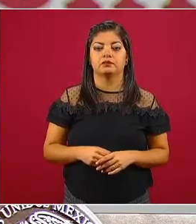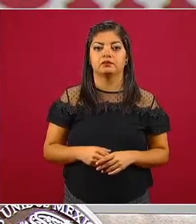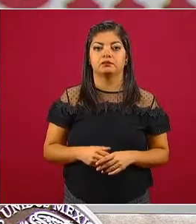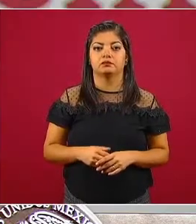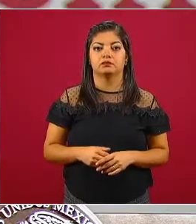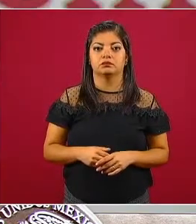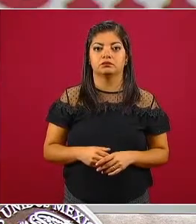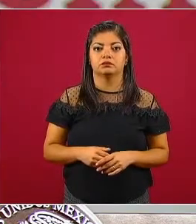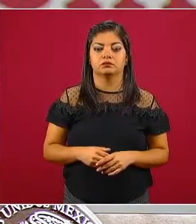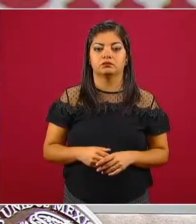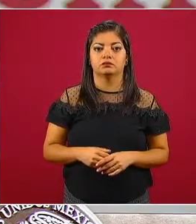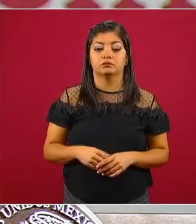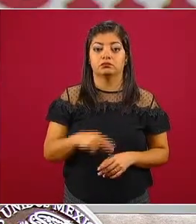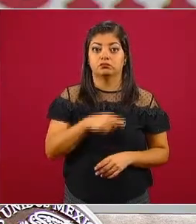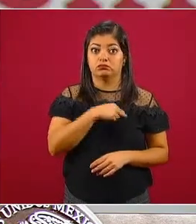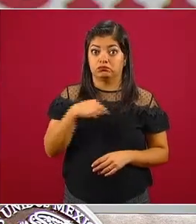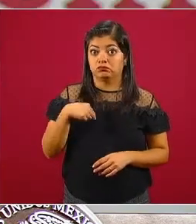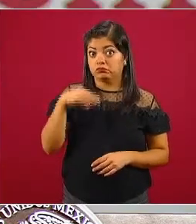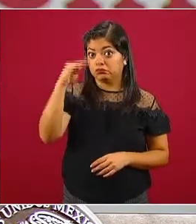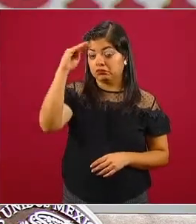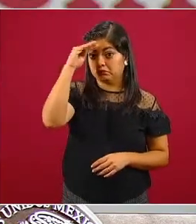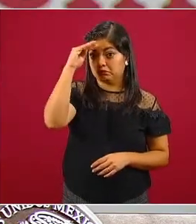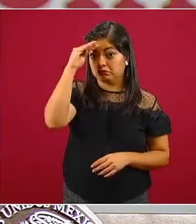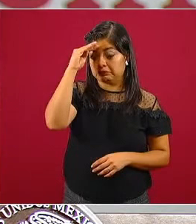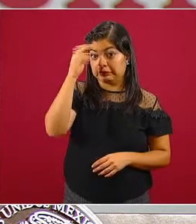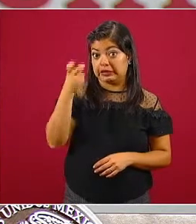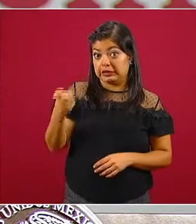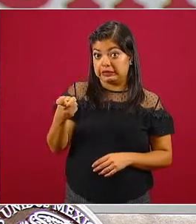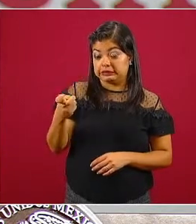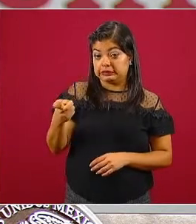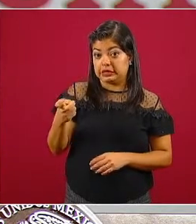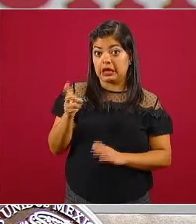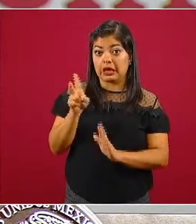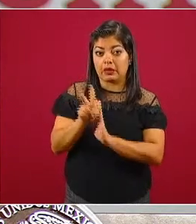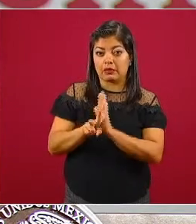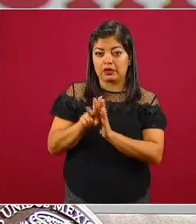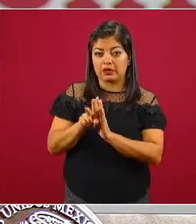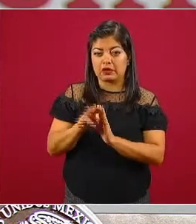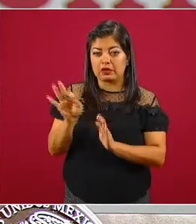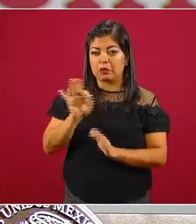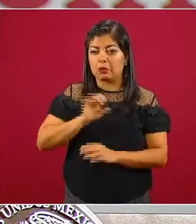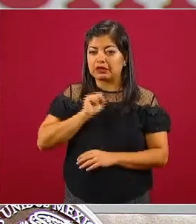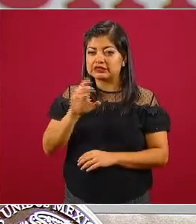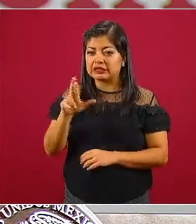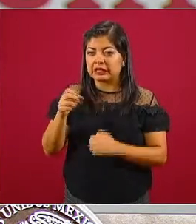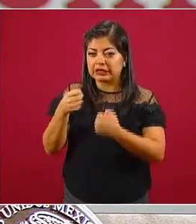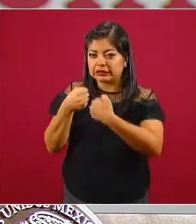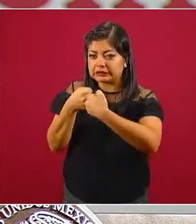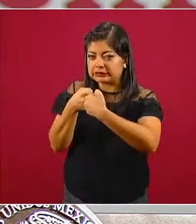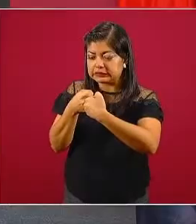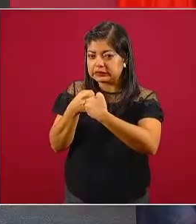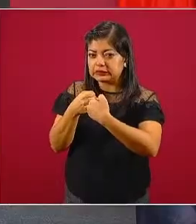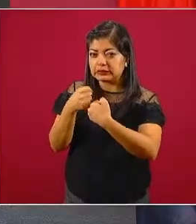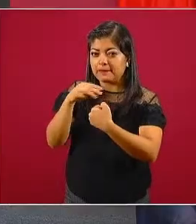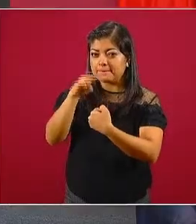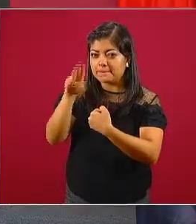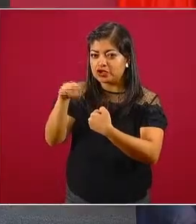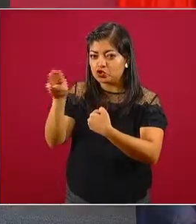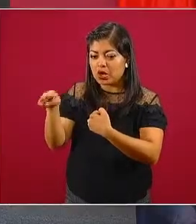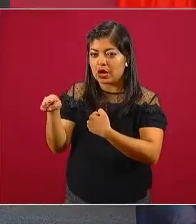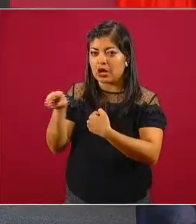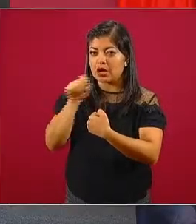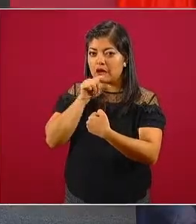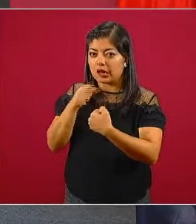Estamos considerando que este video fue grabado entre los límites de Jalisco y Michoacán por la célula